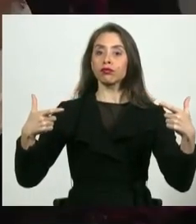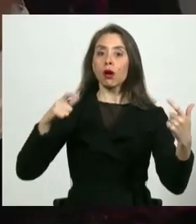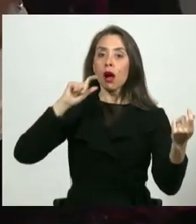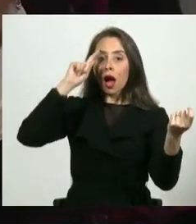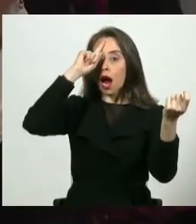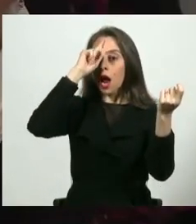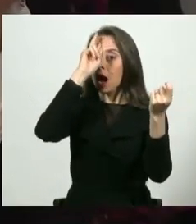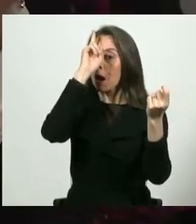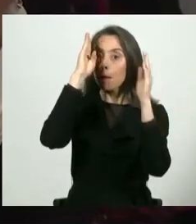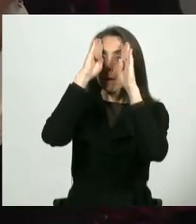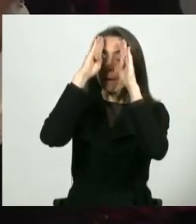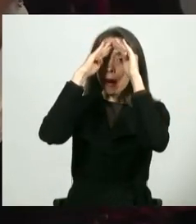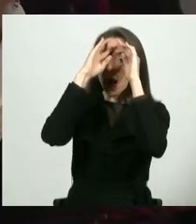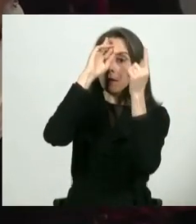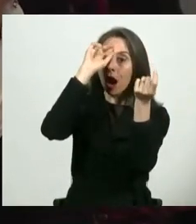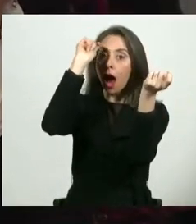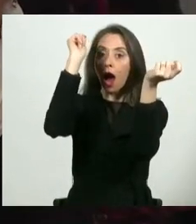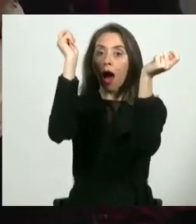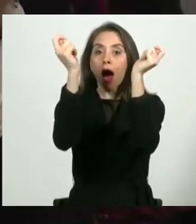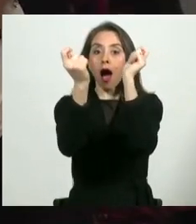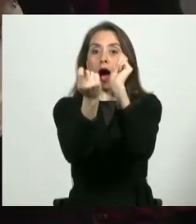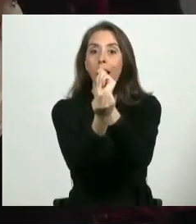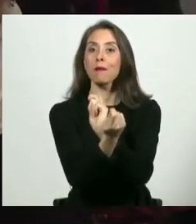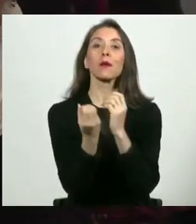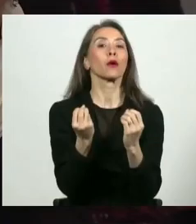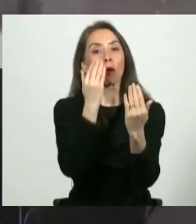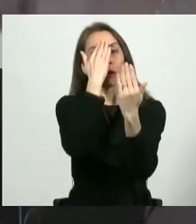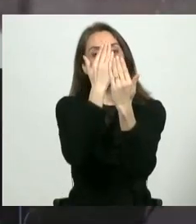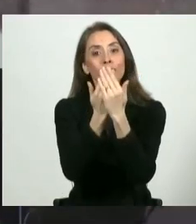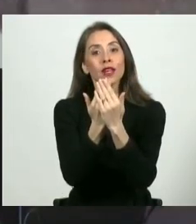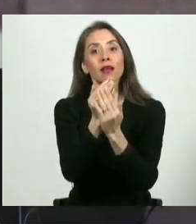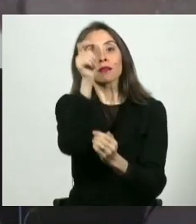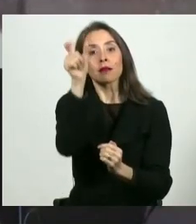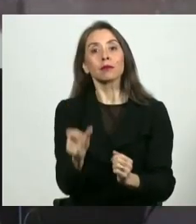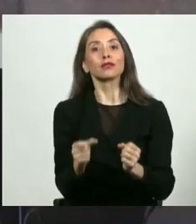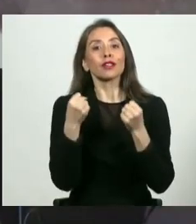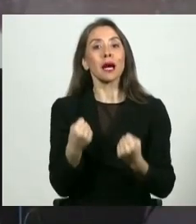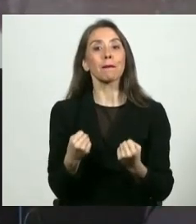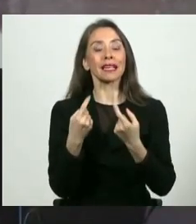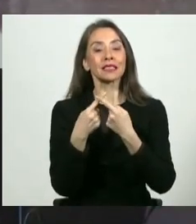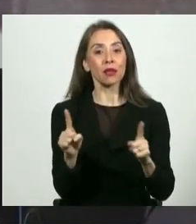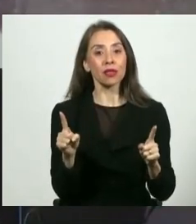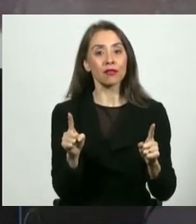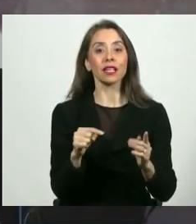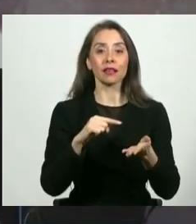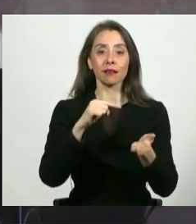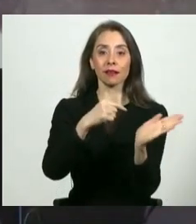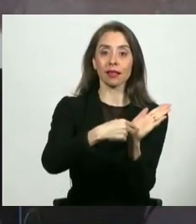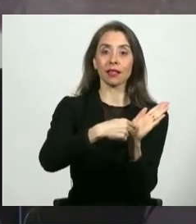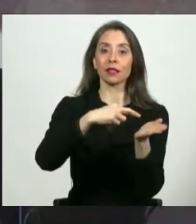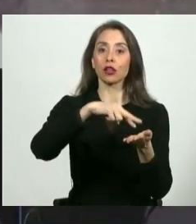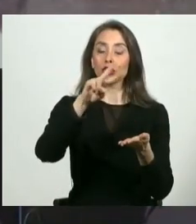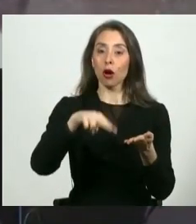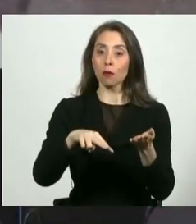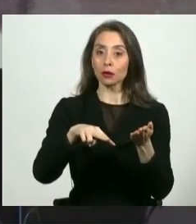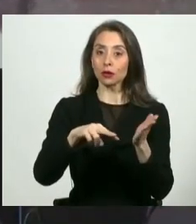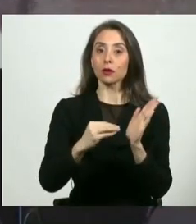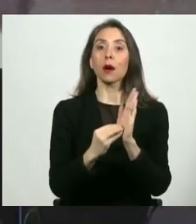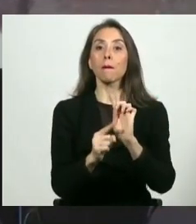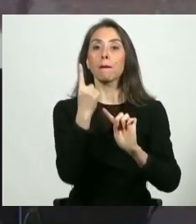de paradigma respecto a cómo habíamos enfrentado el tema de las capacidades diferentes. Esta convención conforma el